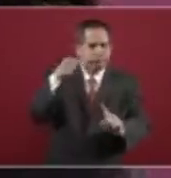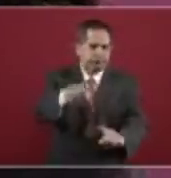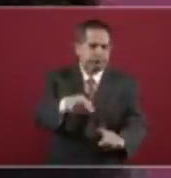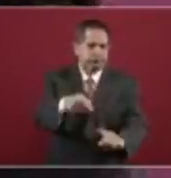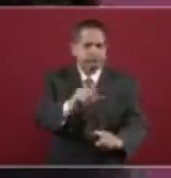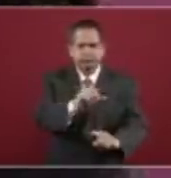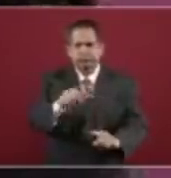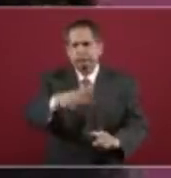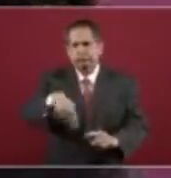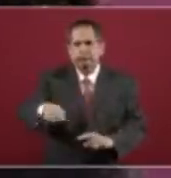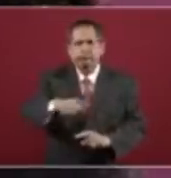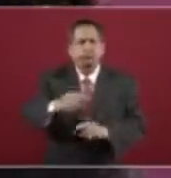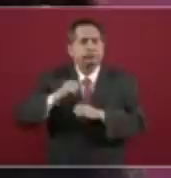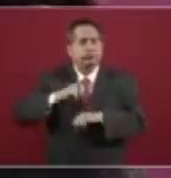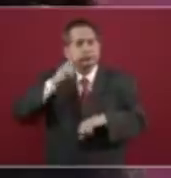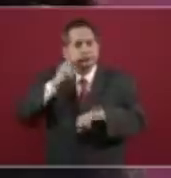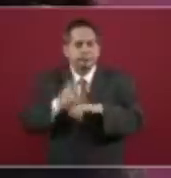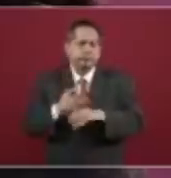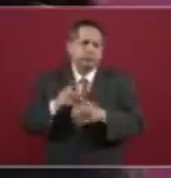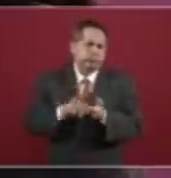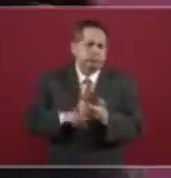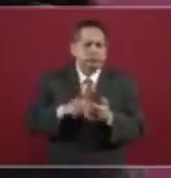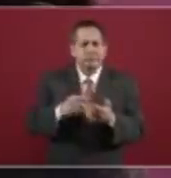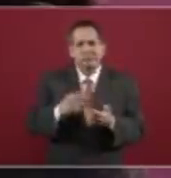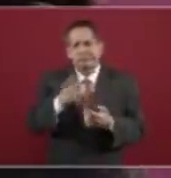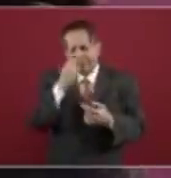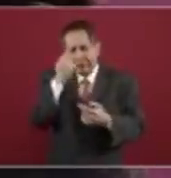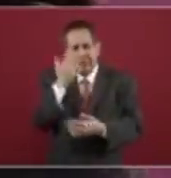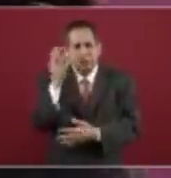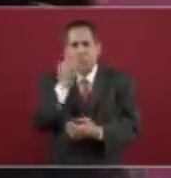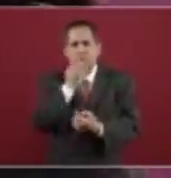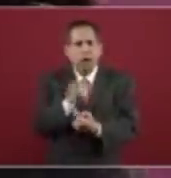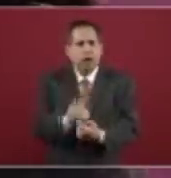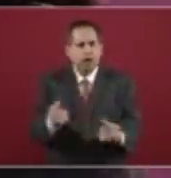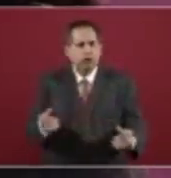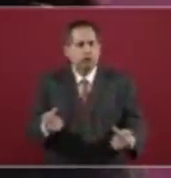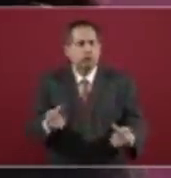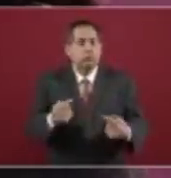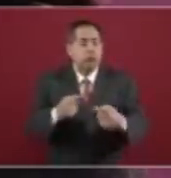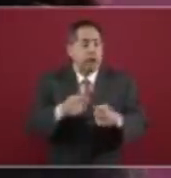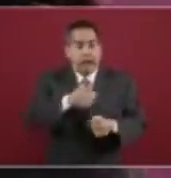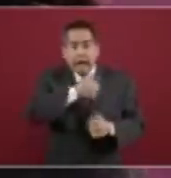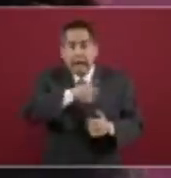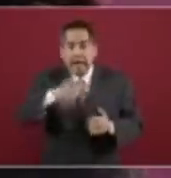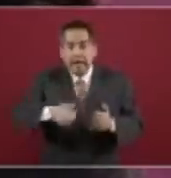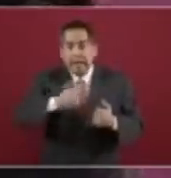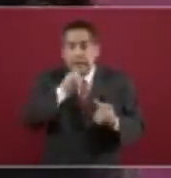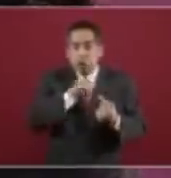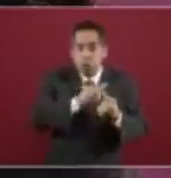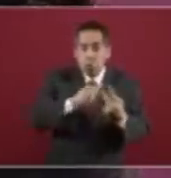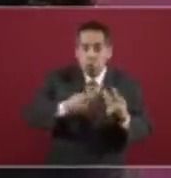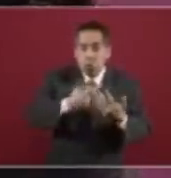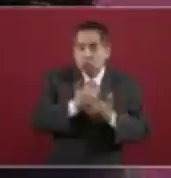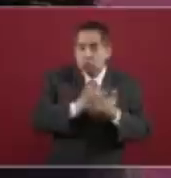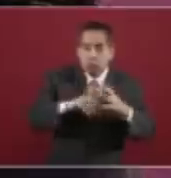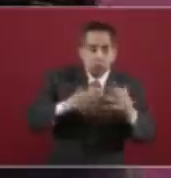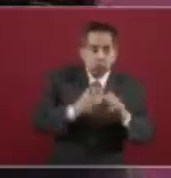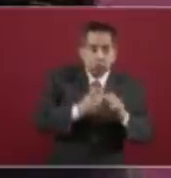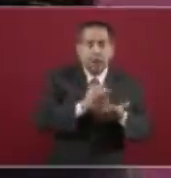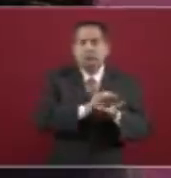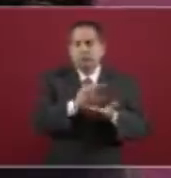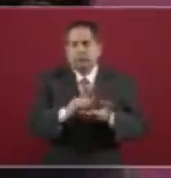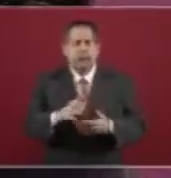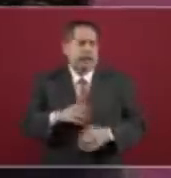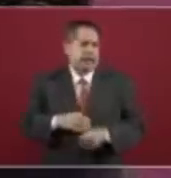a las encargadas o responsables de estancia por niño cuidado en esa estancia. Entonces, había